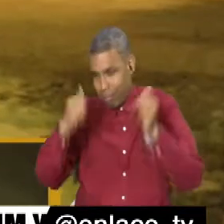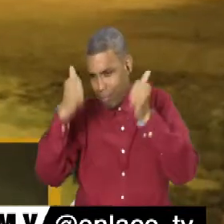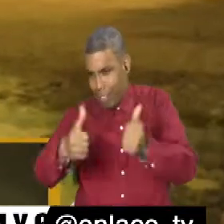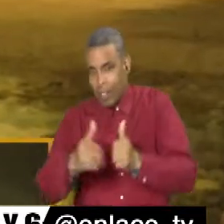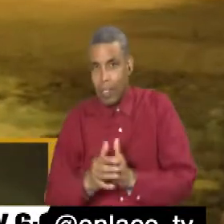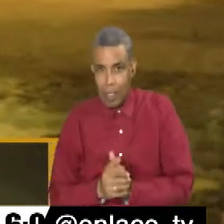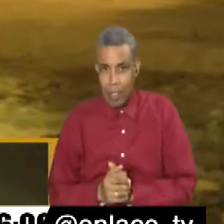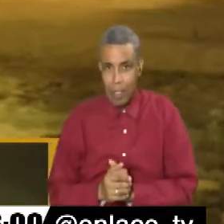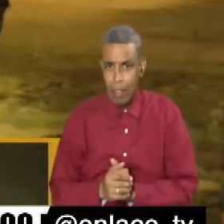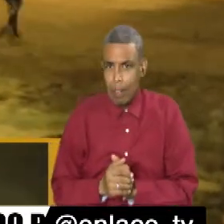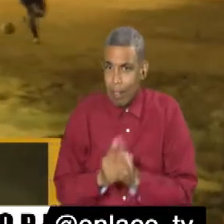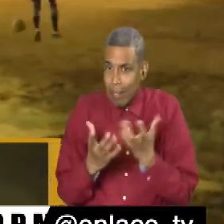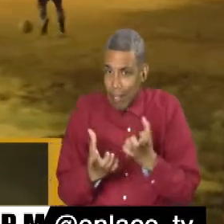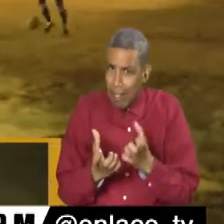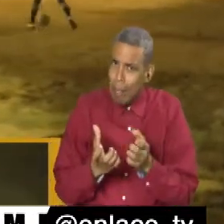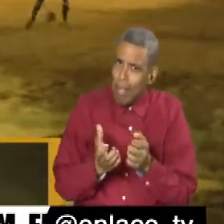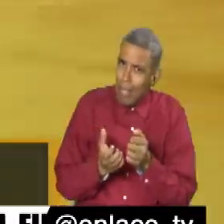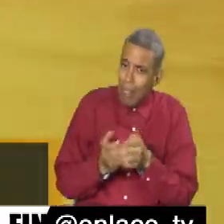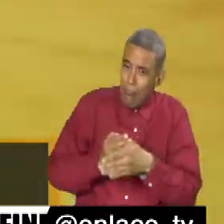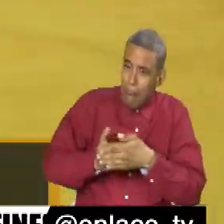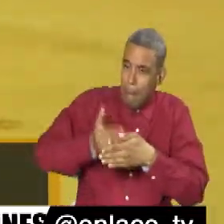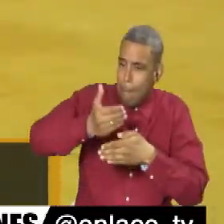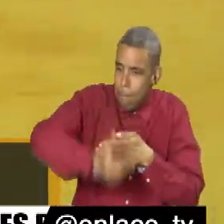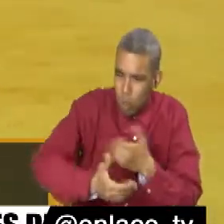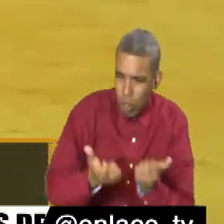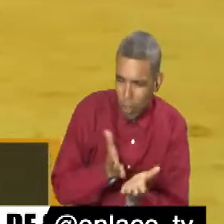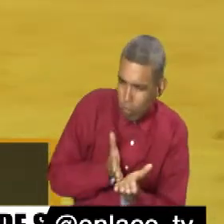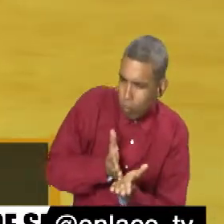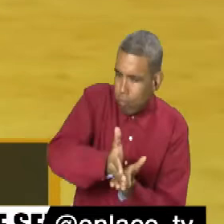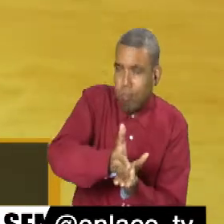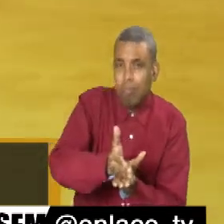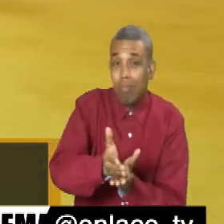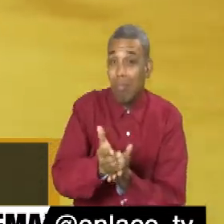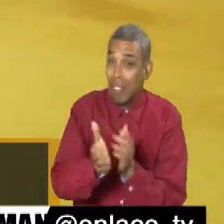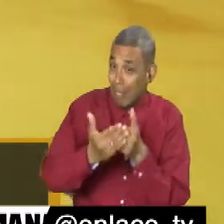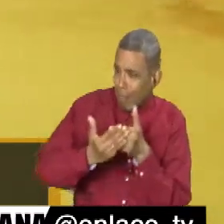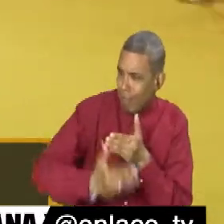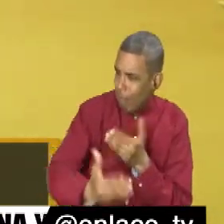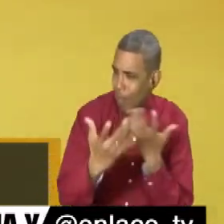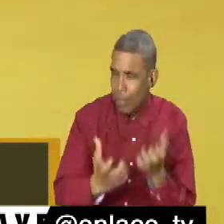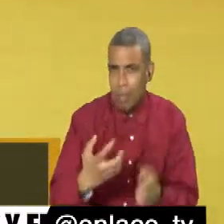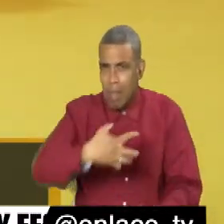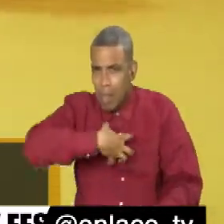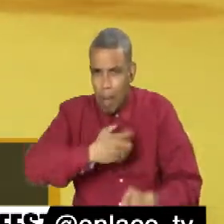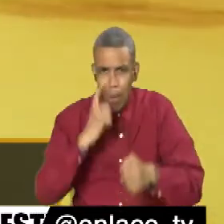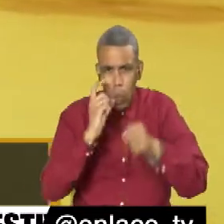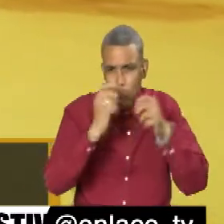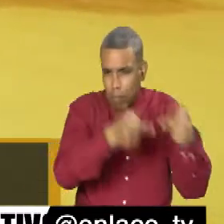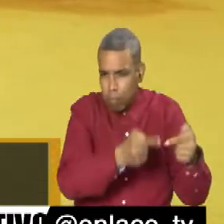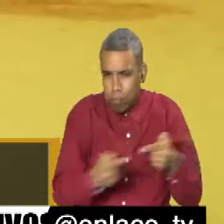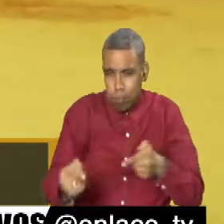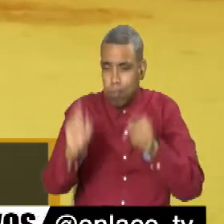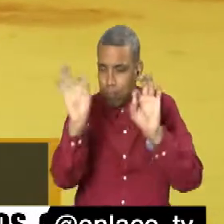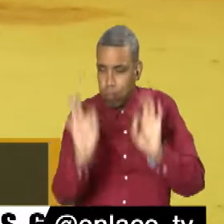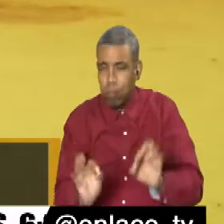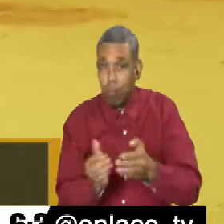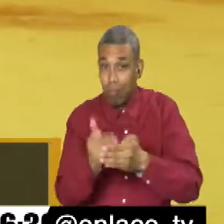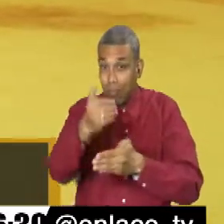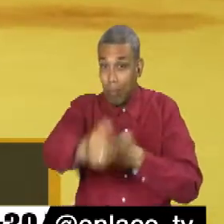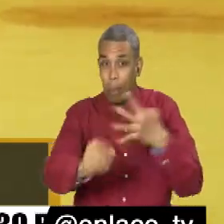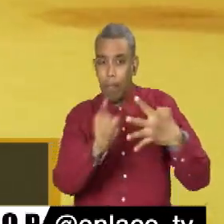idea es que sigamos así y seguir organizando muchos campeonatos. Hasta el momento pues los clasificados son